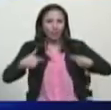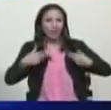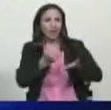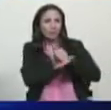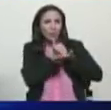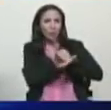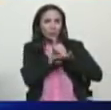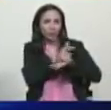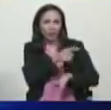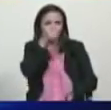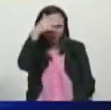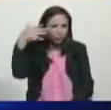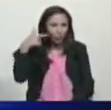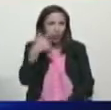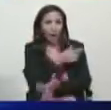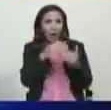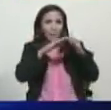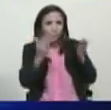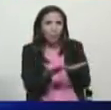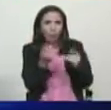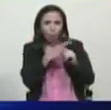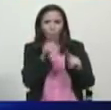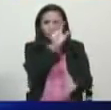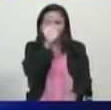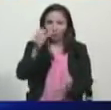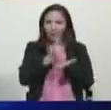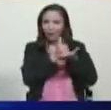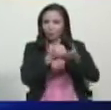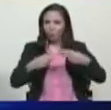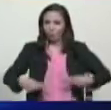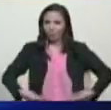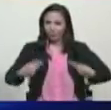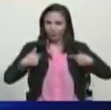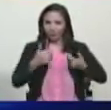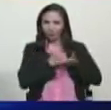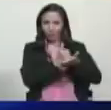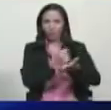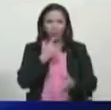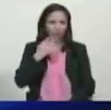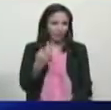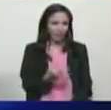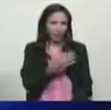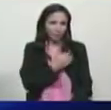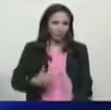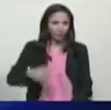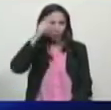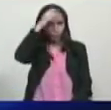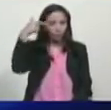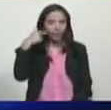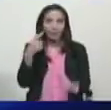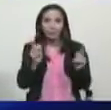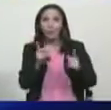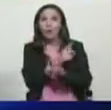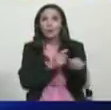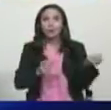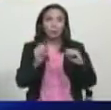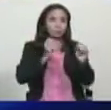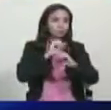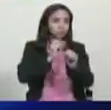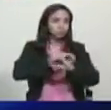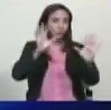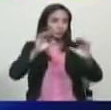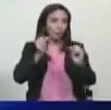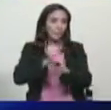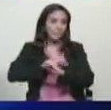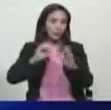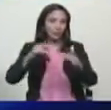jamás Donald Trump le ha dado al mundo. ¿Cuándo Donald Trump ha ayudado al mundo? Lo que manda es cohetes, misiles, y lo que le